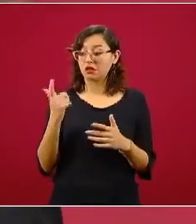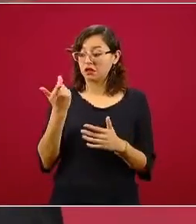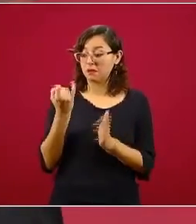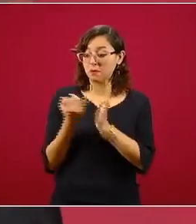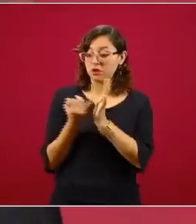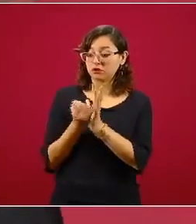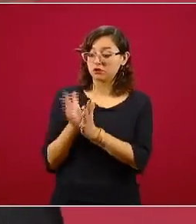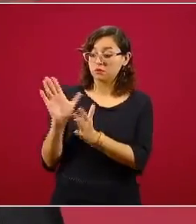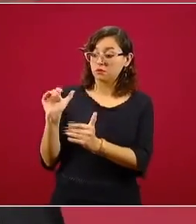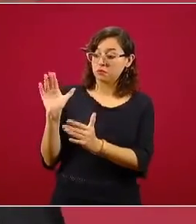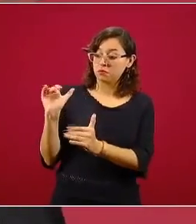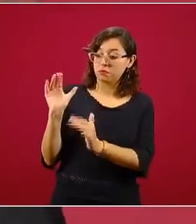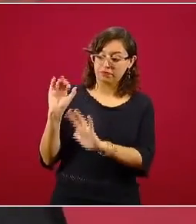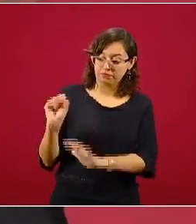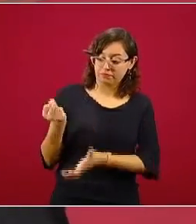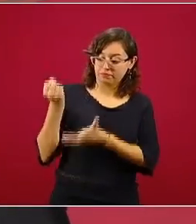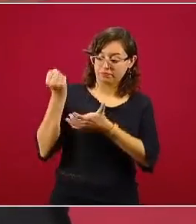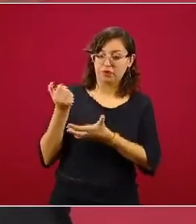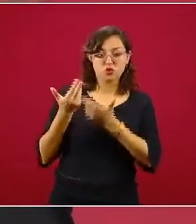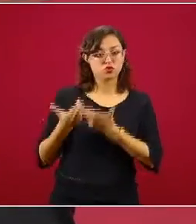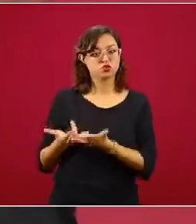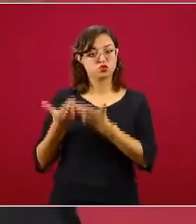recaudación,